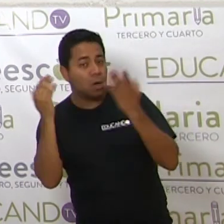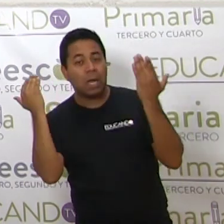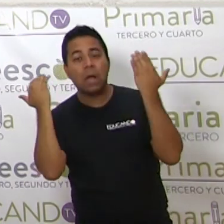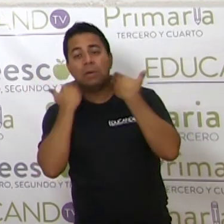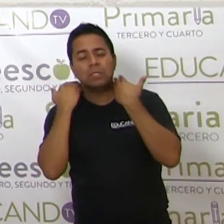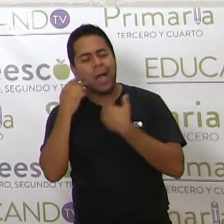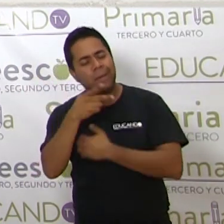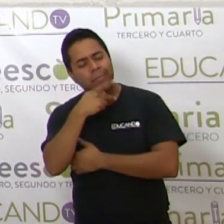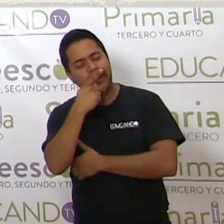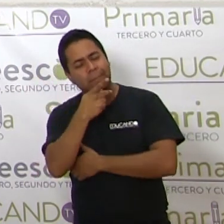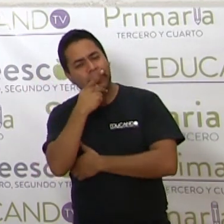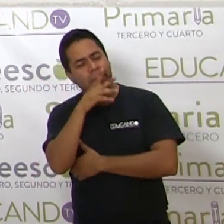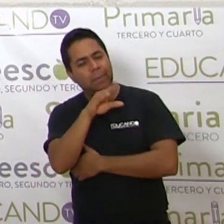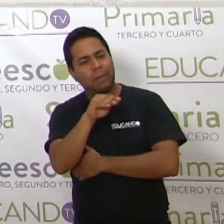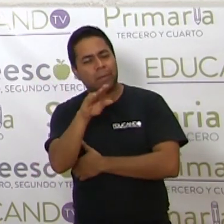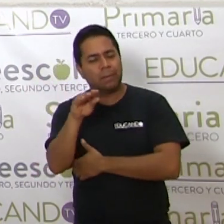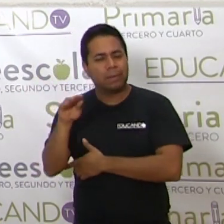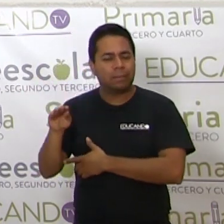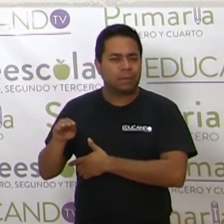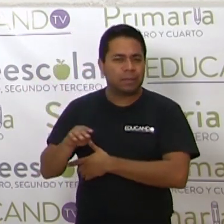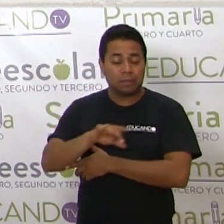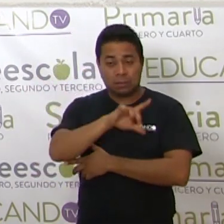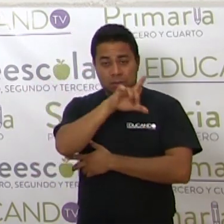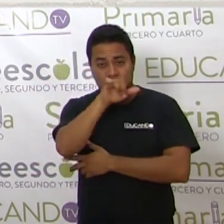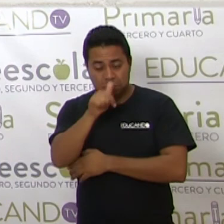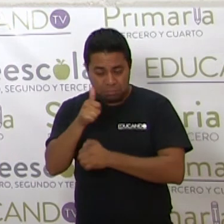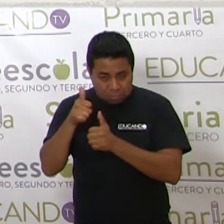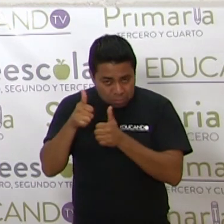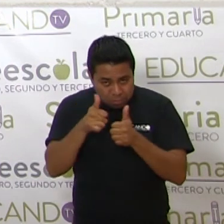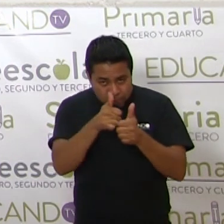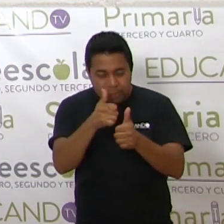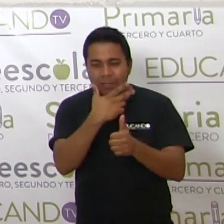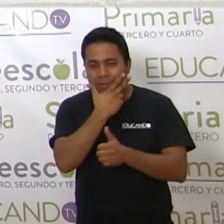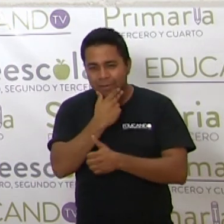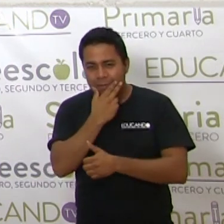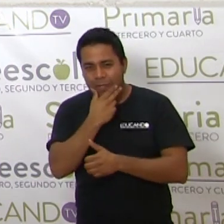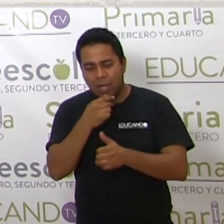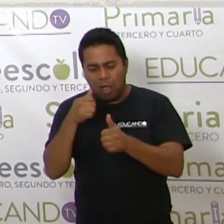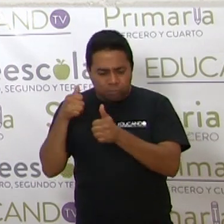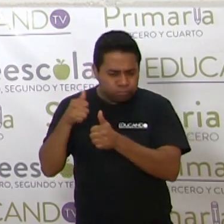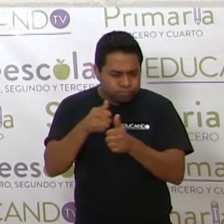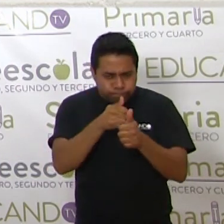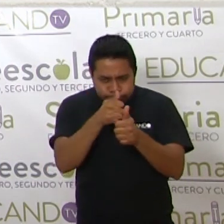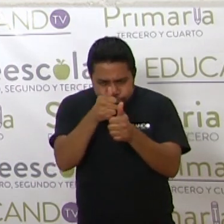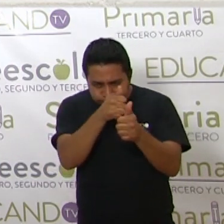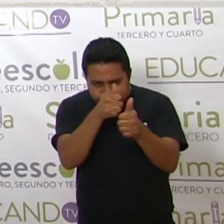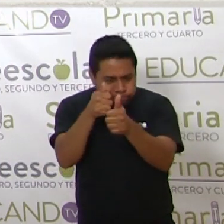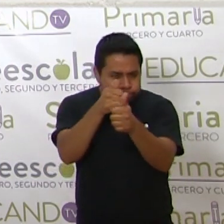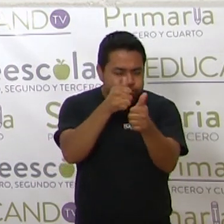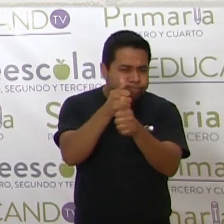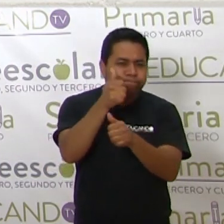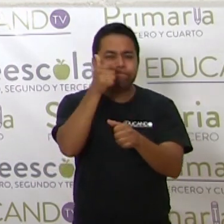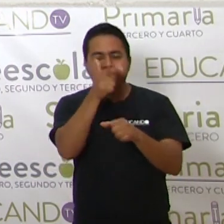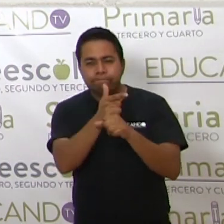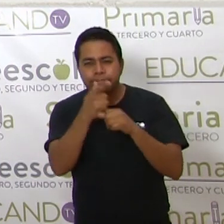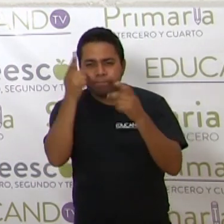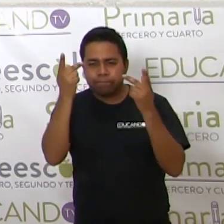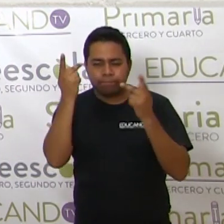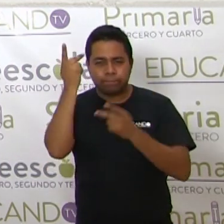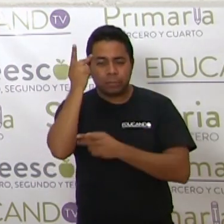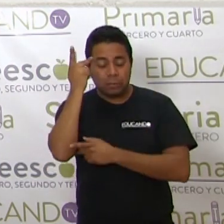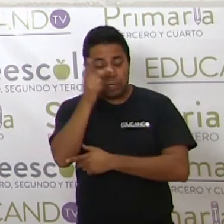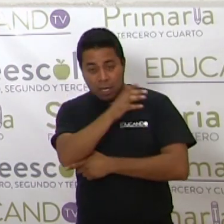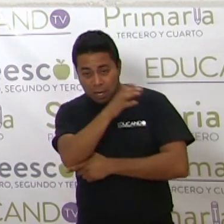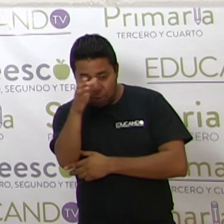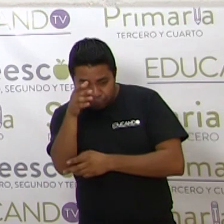balada después siguió al zagal al muchacho al joven al pastor y a la pastora hasta el campo